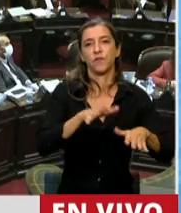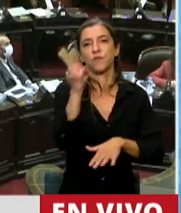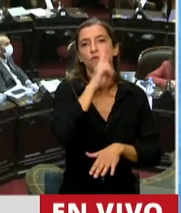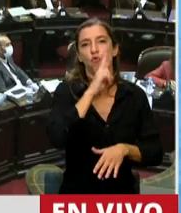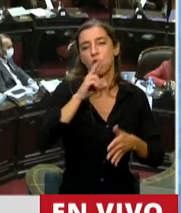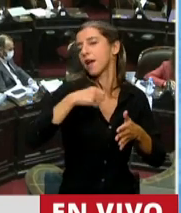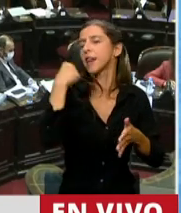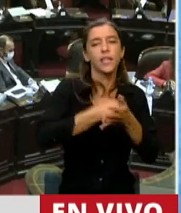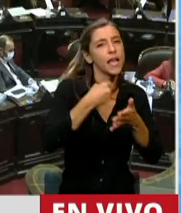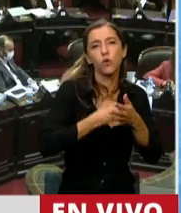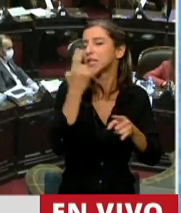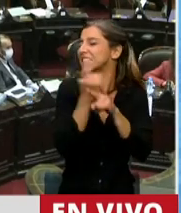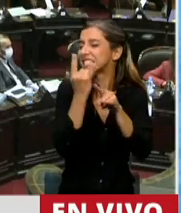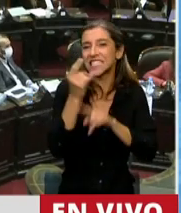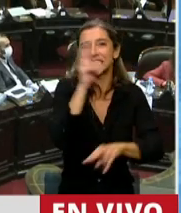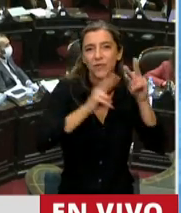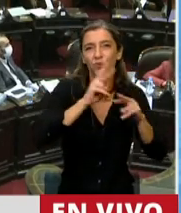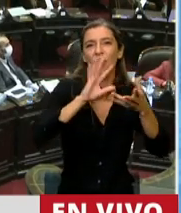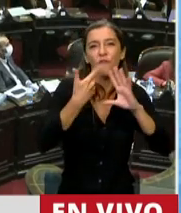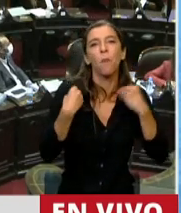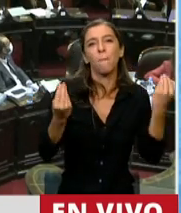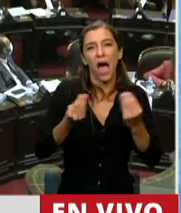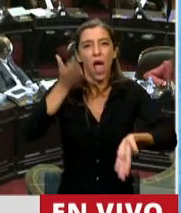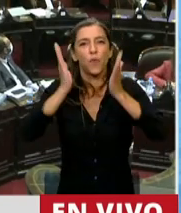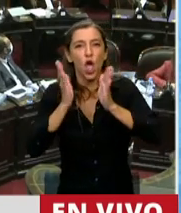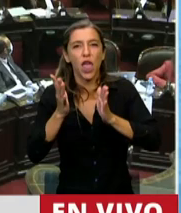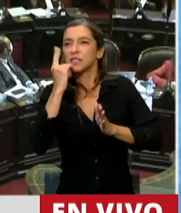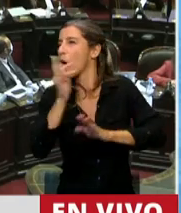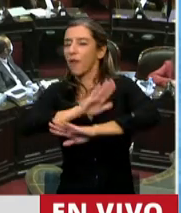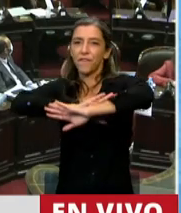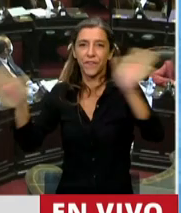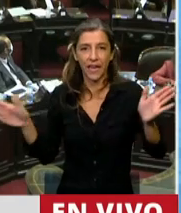que imponer estas medidas para combatir la violencia machista. Y que